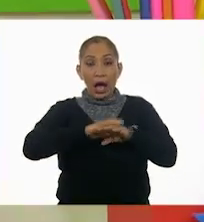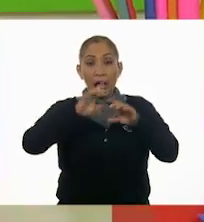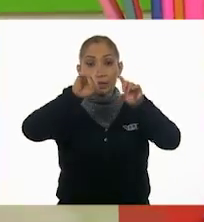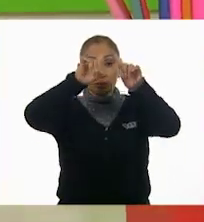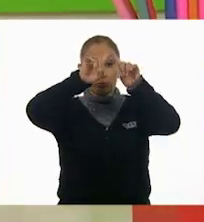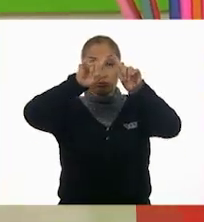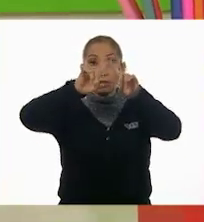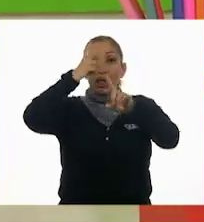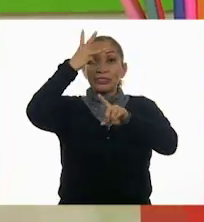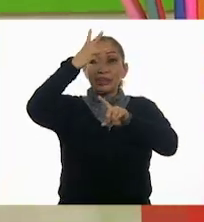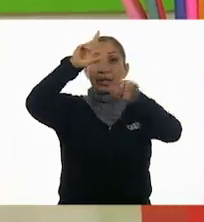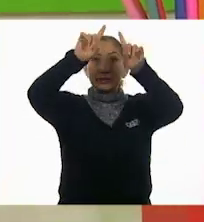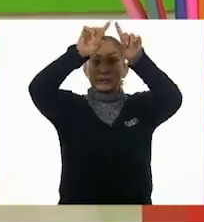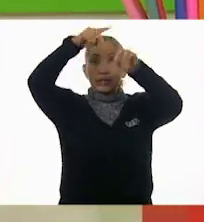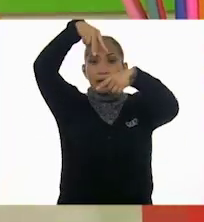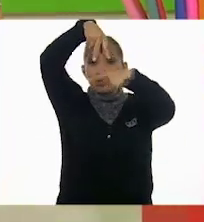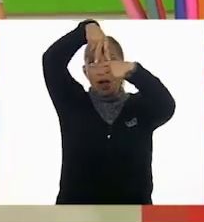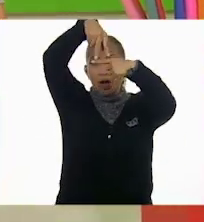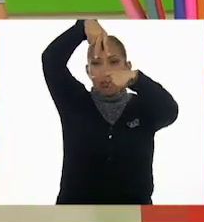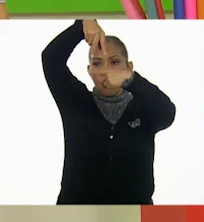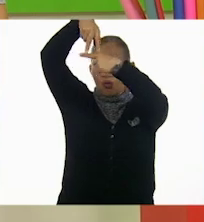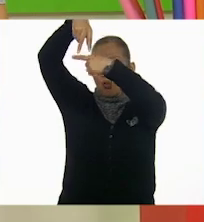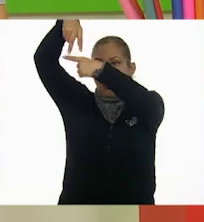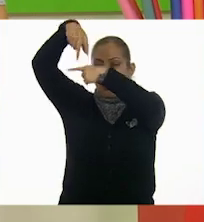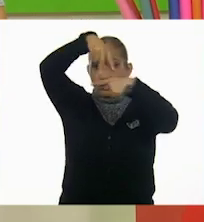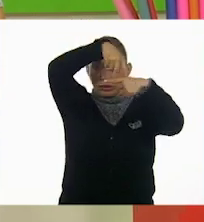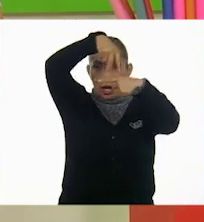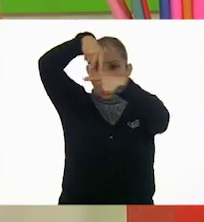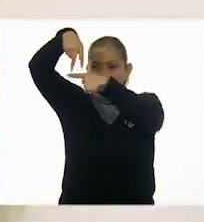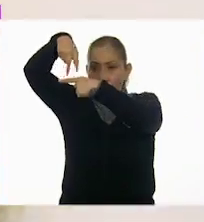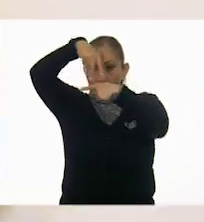son tres. Entonces va de nuevo.